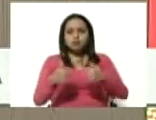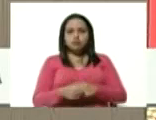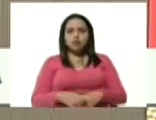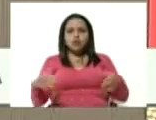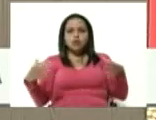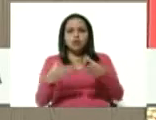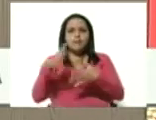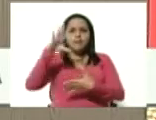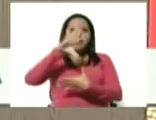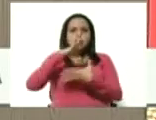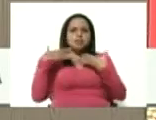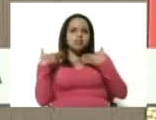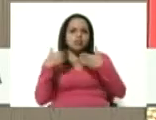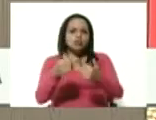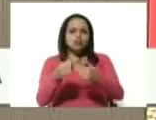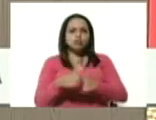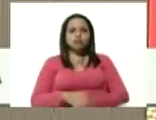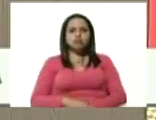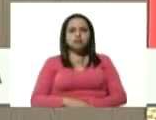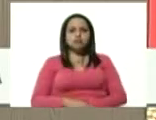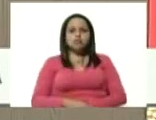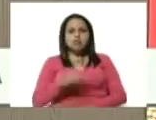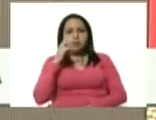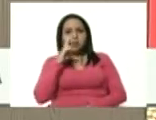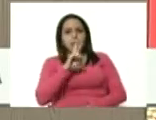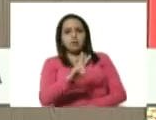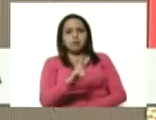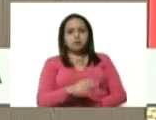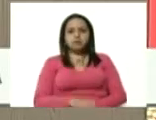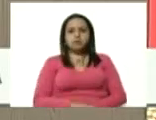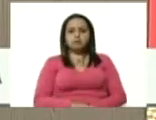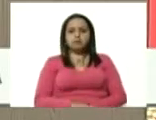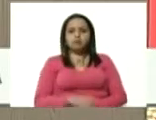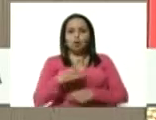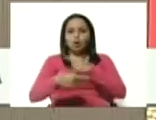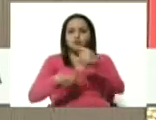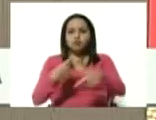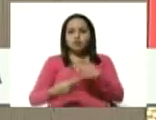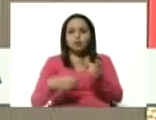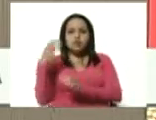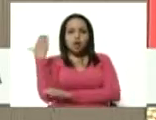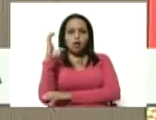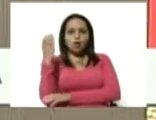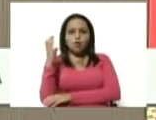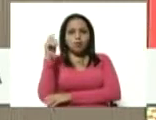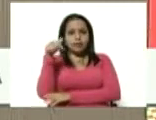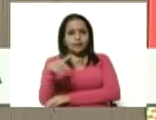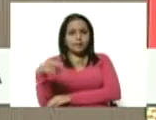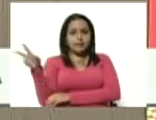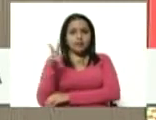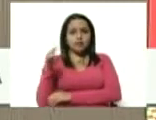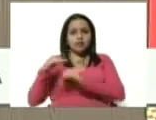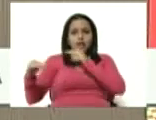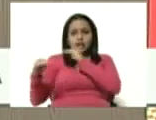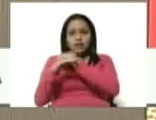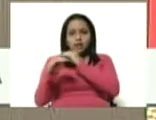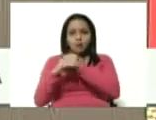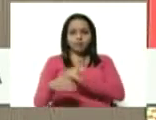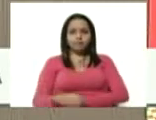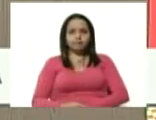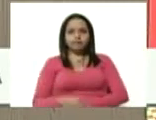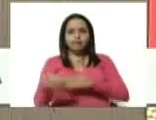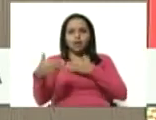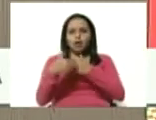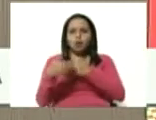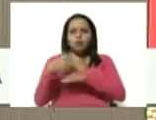Organización Panamericana de la Salud, y lo que vemos es el impacto de Colombia en nuestro país, al igual que el impacto